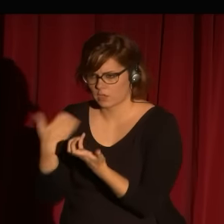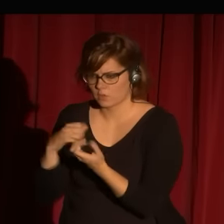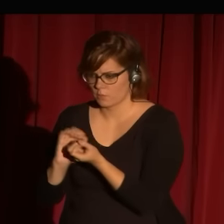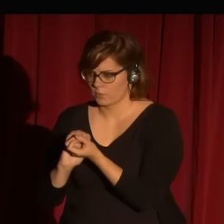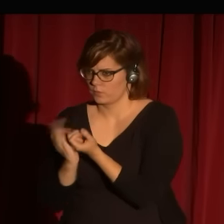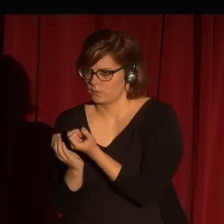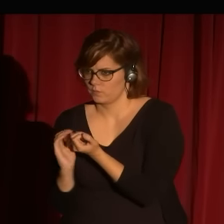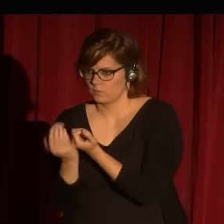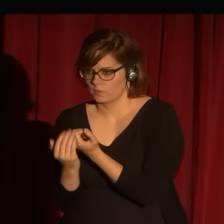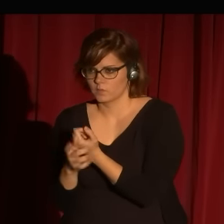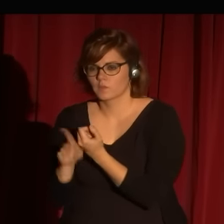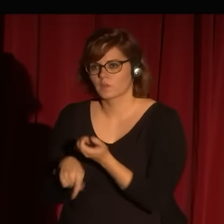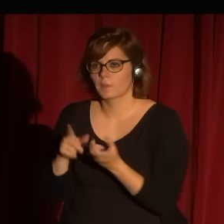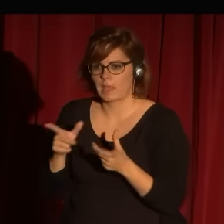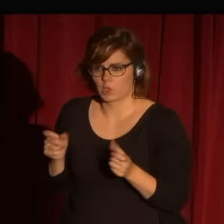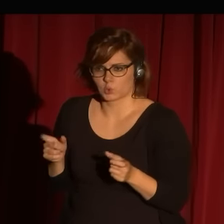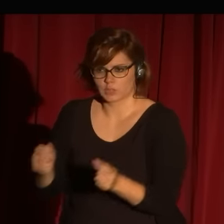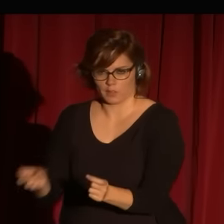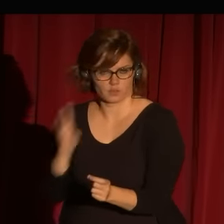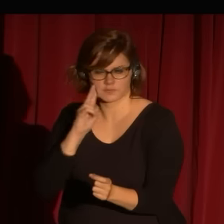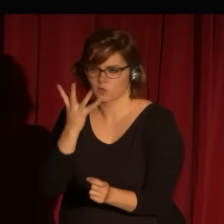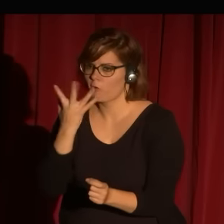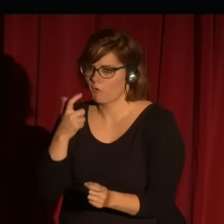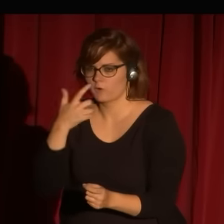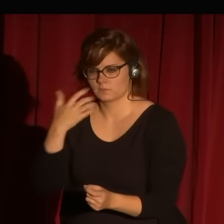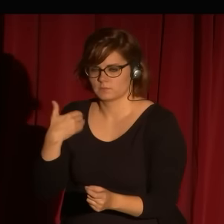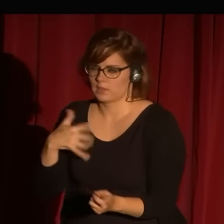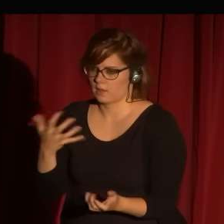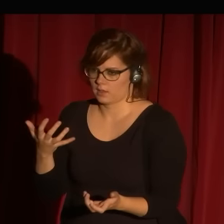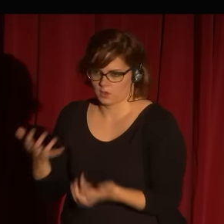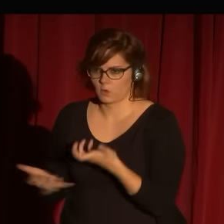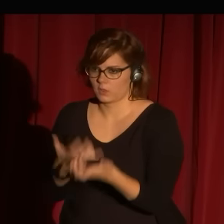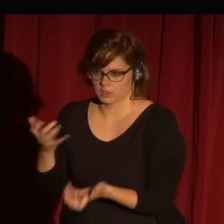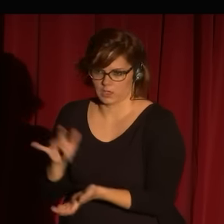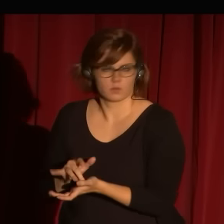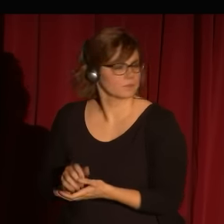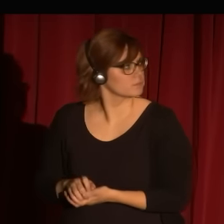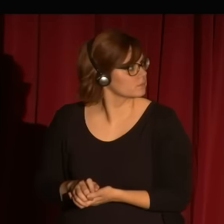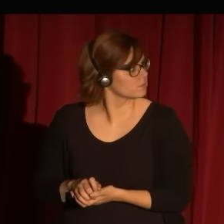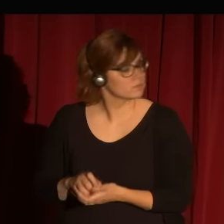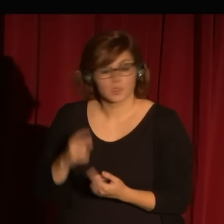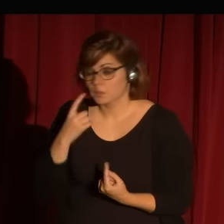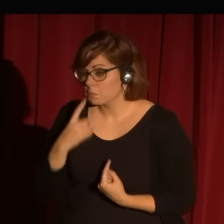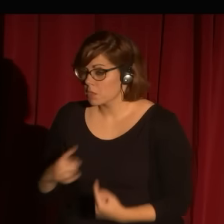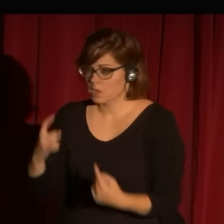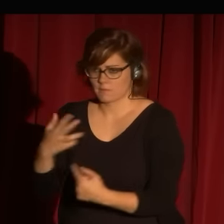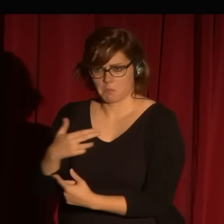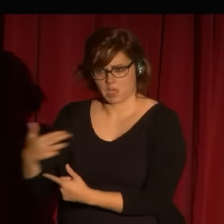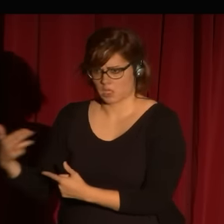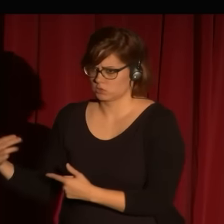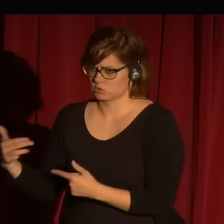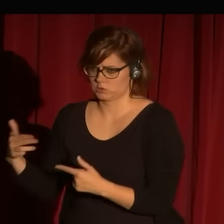abiertas también los crustáceos que vemos tienen color de estar ya cocinados la primera persona que pinta un bodegón de peces Bueno